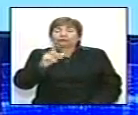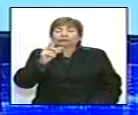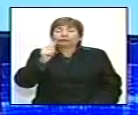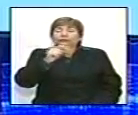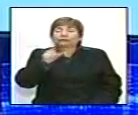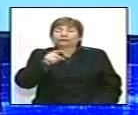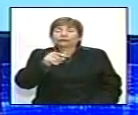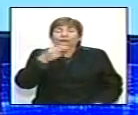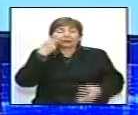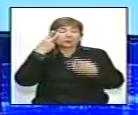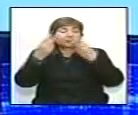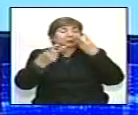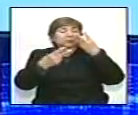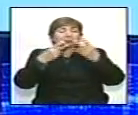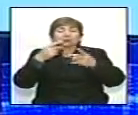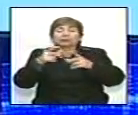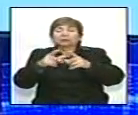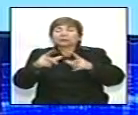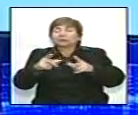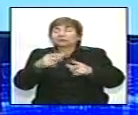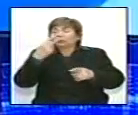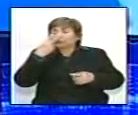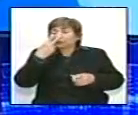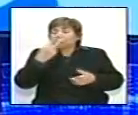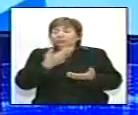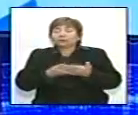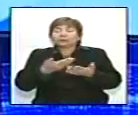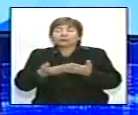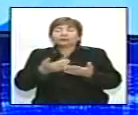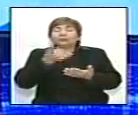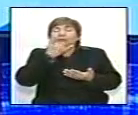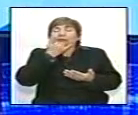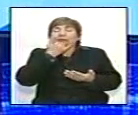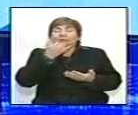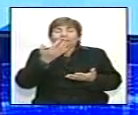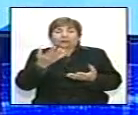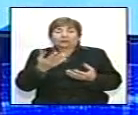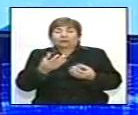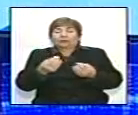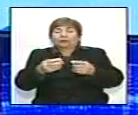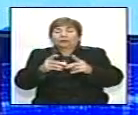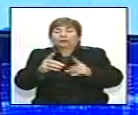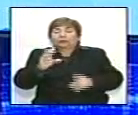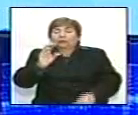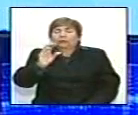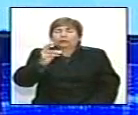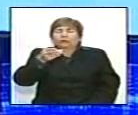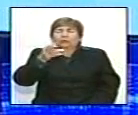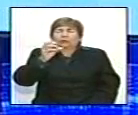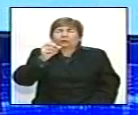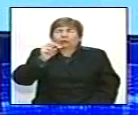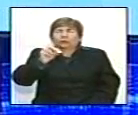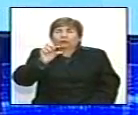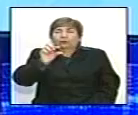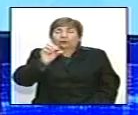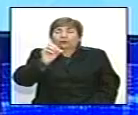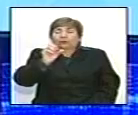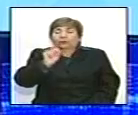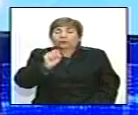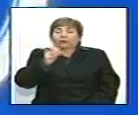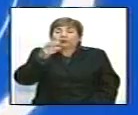varias lagunas altoandinas para verificar la situación que afecta a vecinos del distrito de Chongos, en Huancayo.